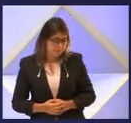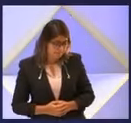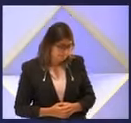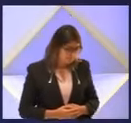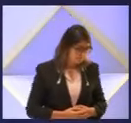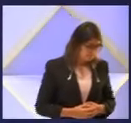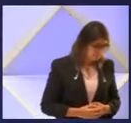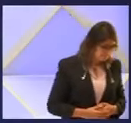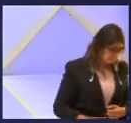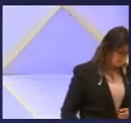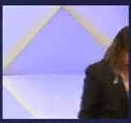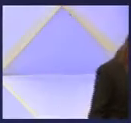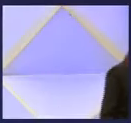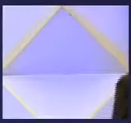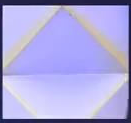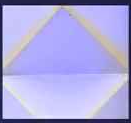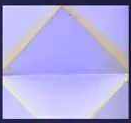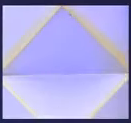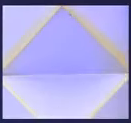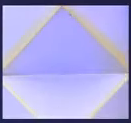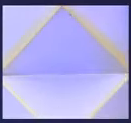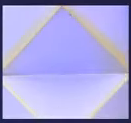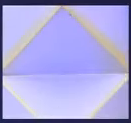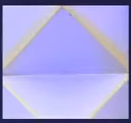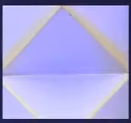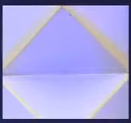convierten en basura espacial